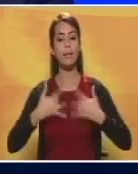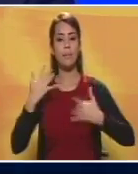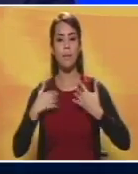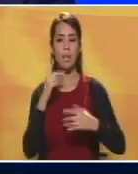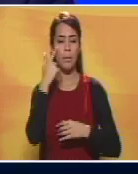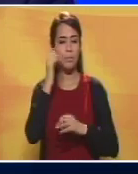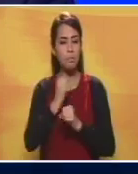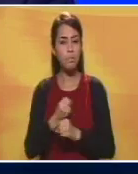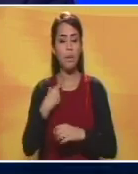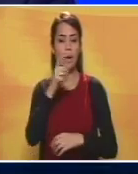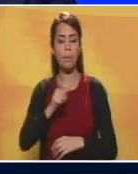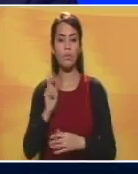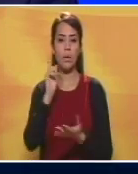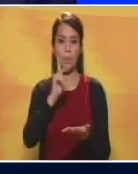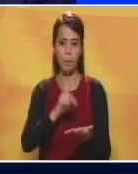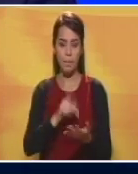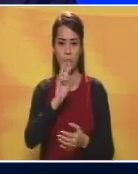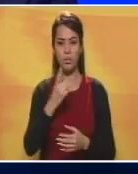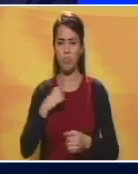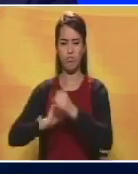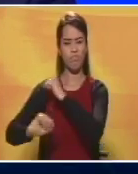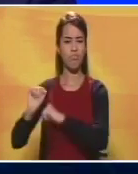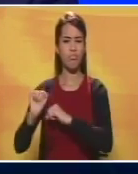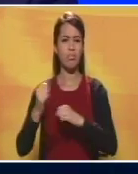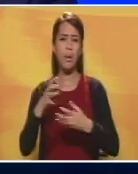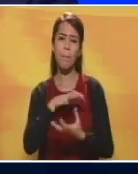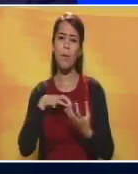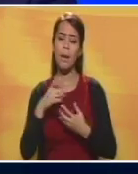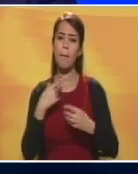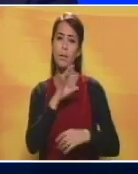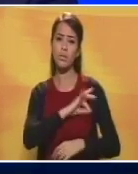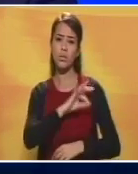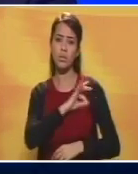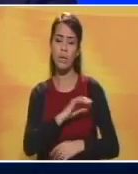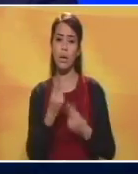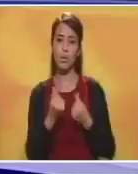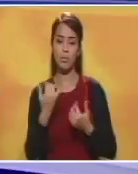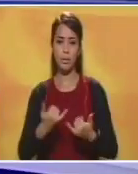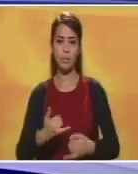los venezolanos se pronuncien en rechazo a la crisis social y económica actual.